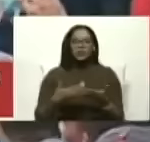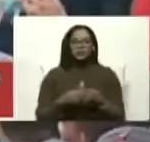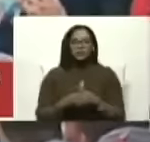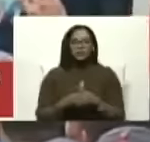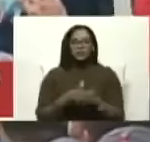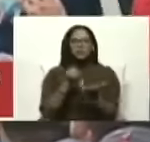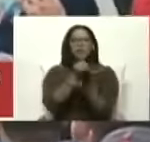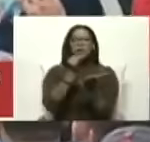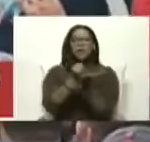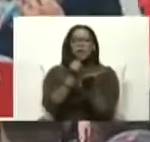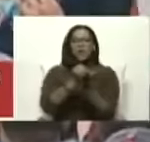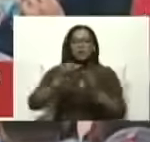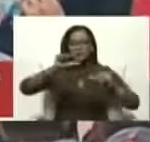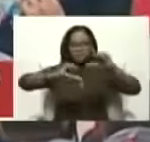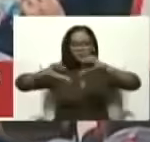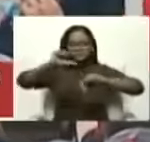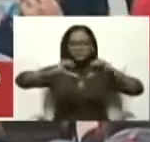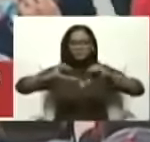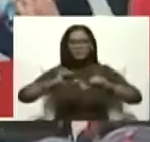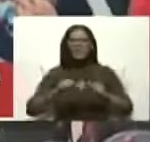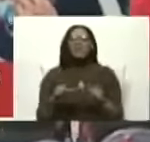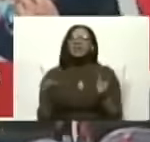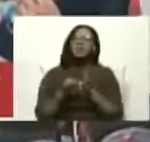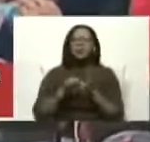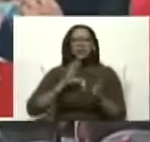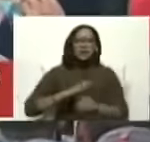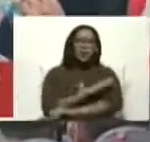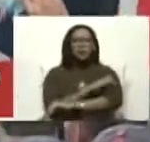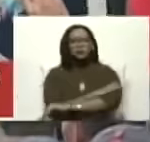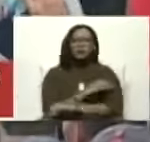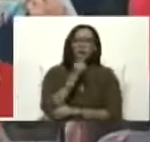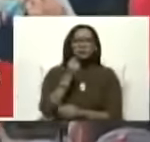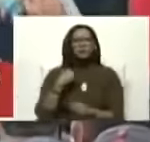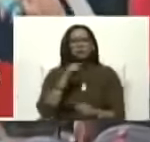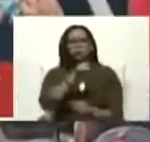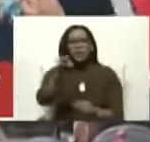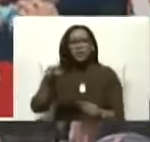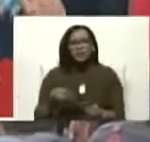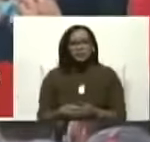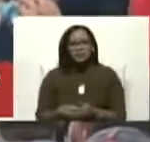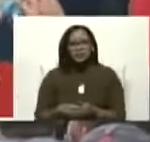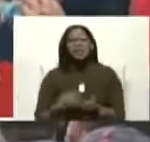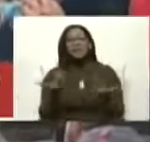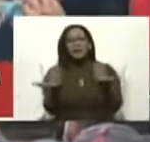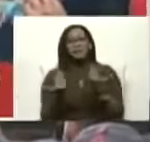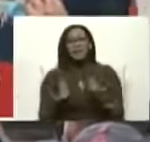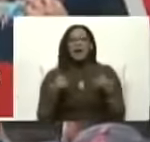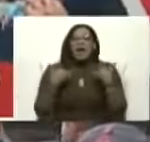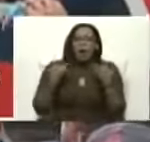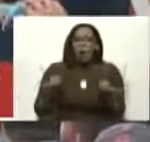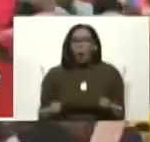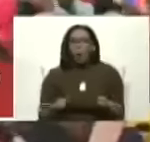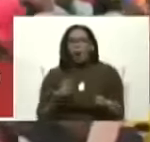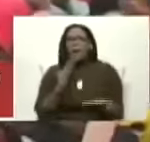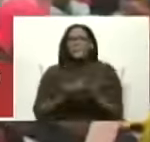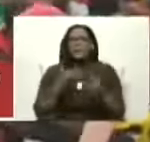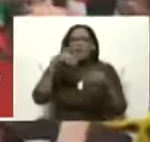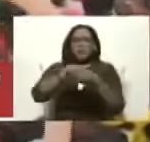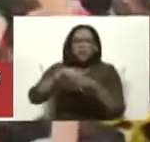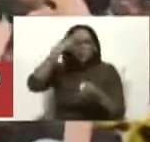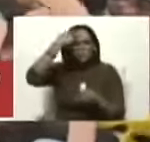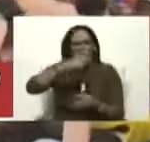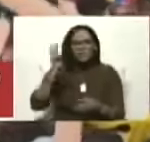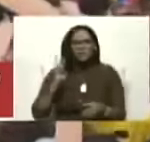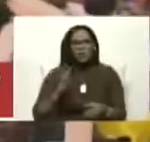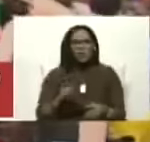pruebas moleculares. ¿Y dónde estaban los patarucos? Le pregunto yo a ustedes, que vienen ahora a pedirle el voto al pueblo